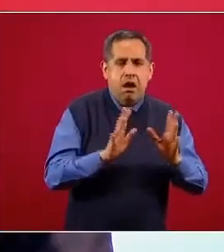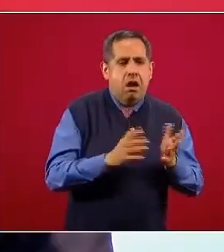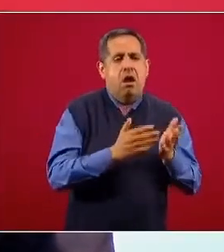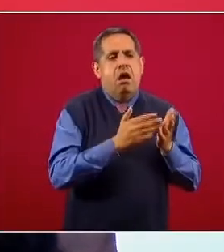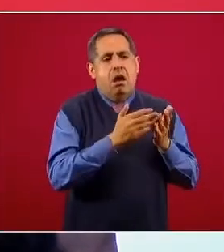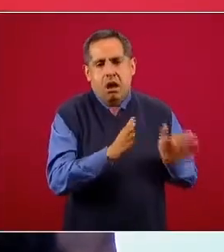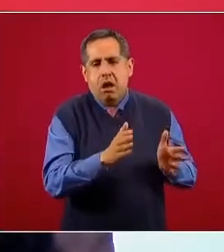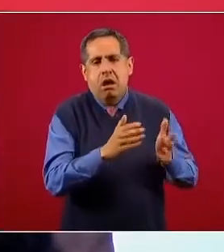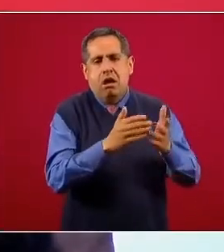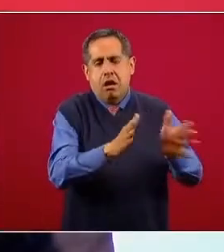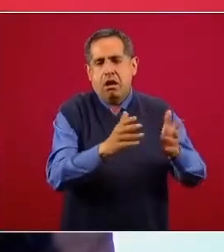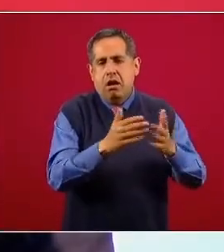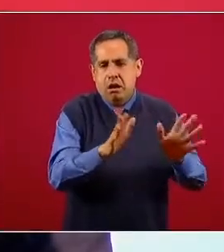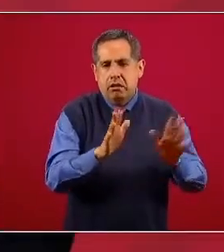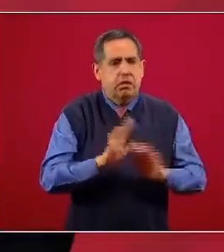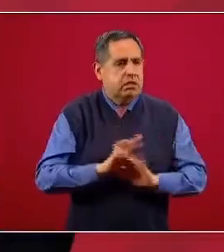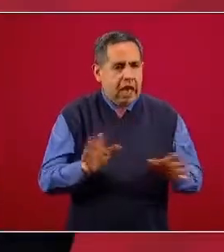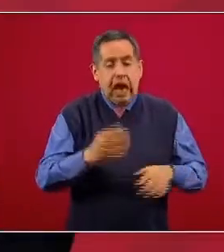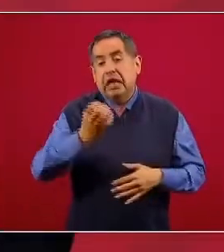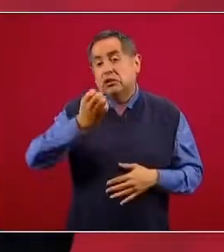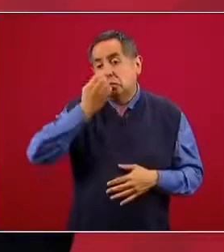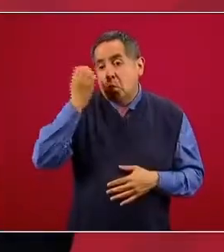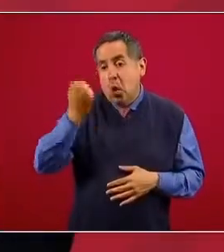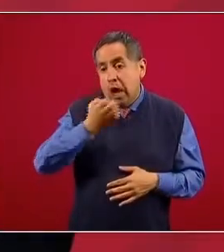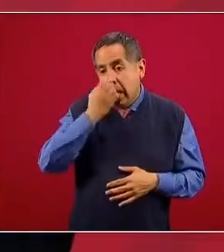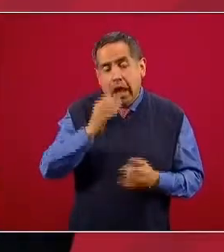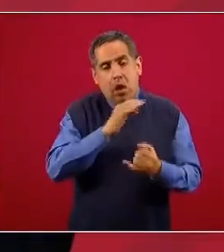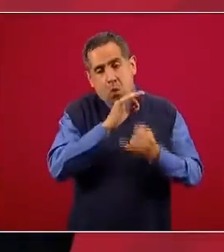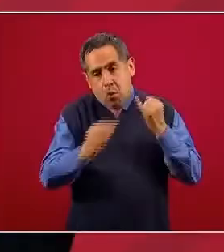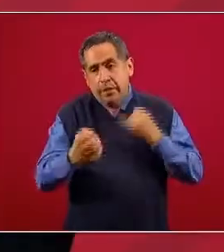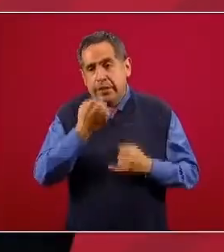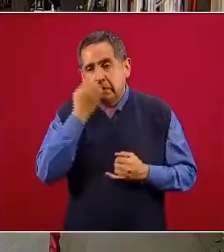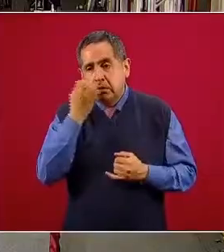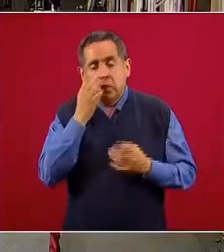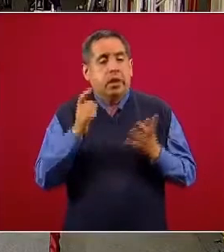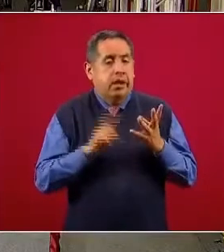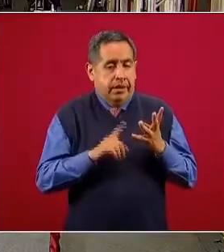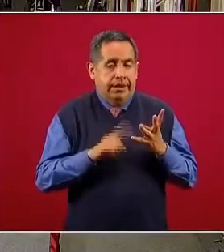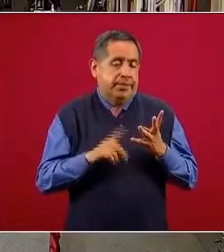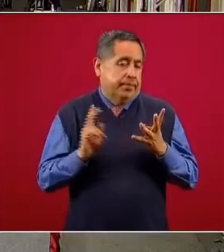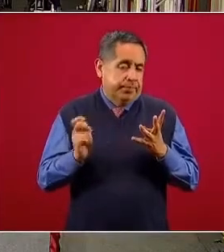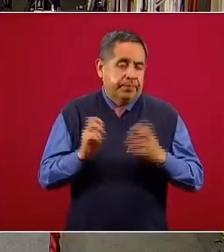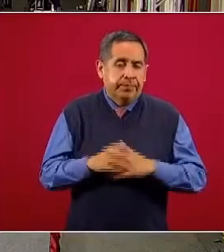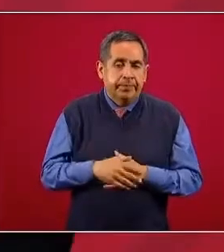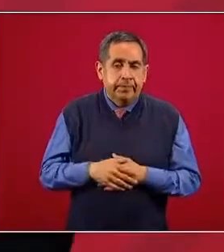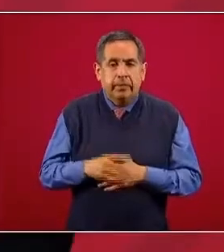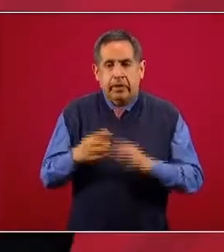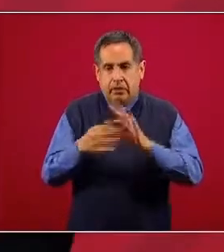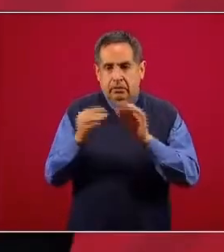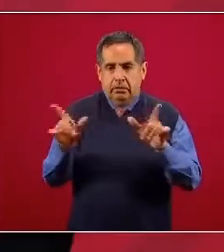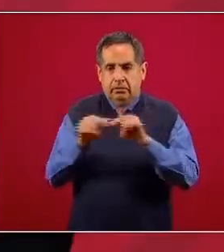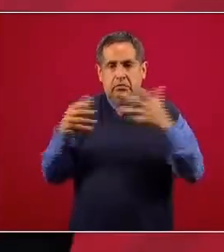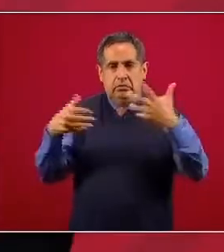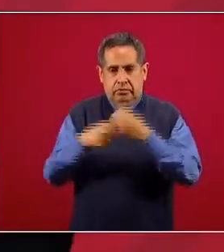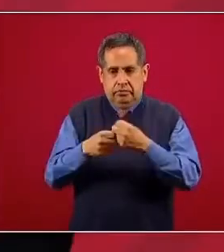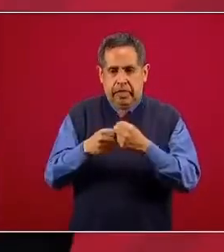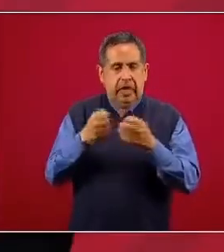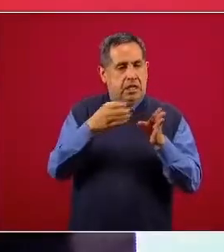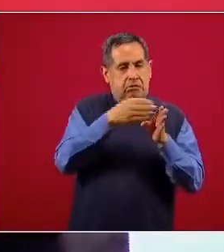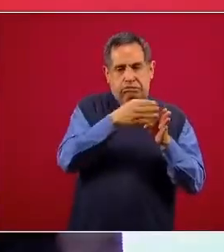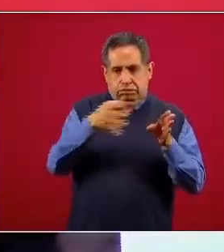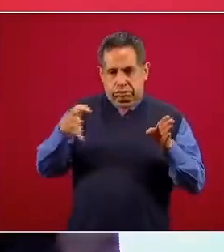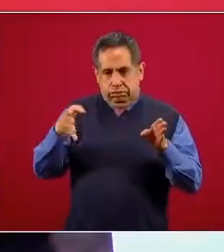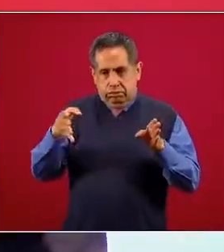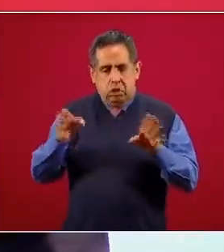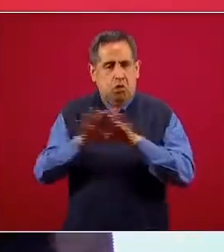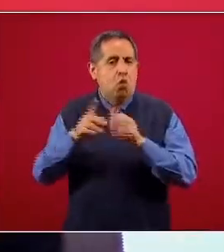las rutinas escolares, de reiniciar las rutinas escolares. Entonces, en resumen, este es el repertorio